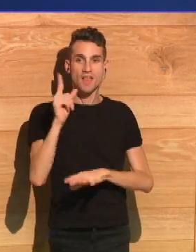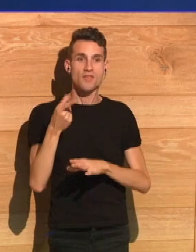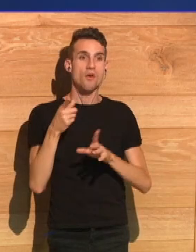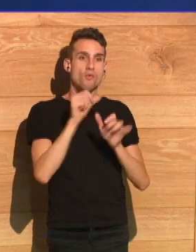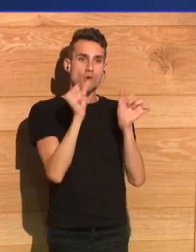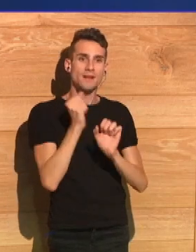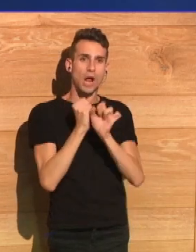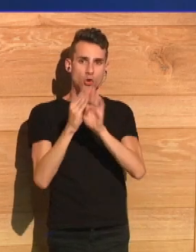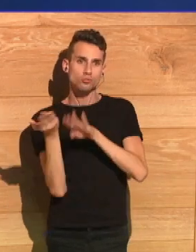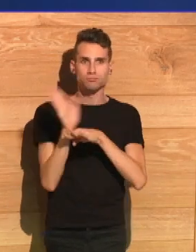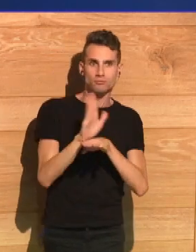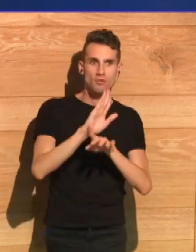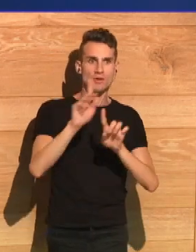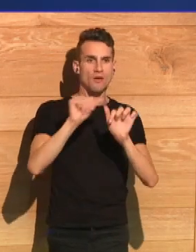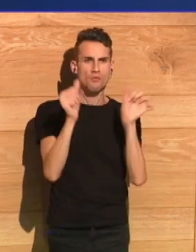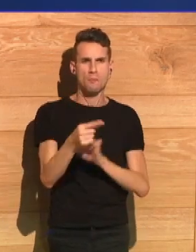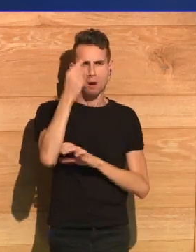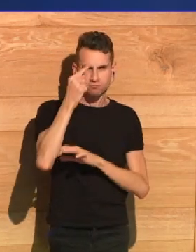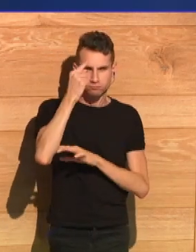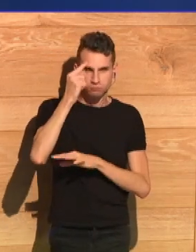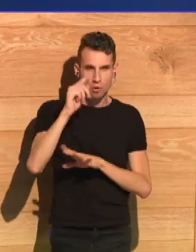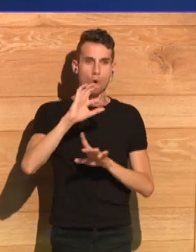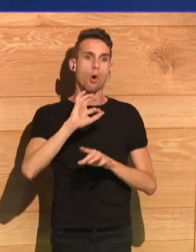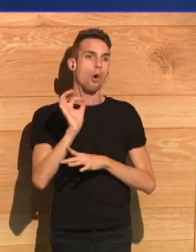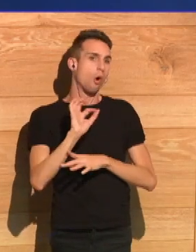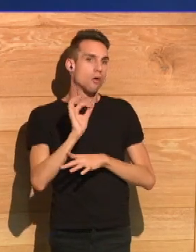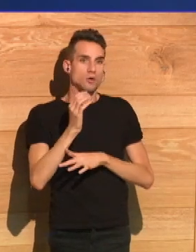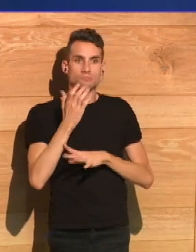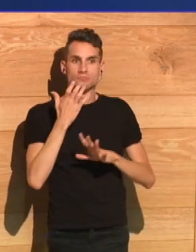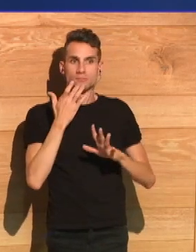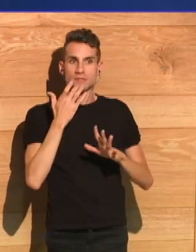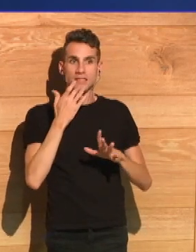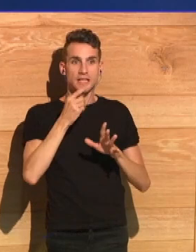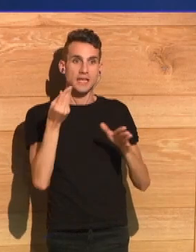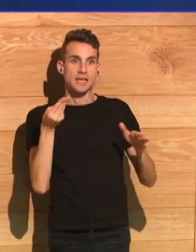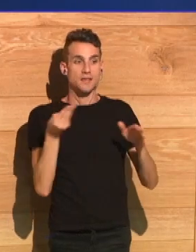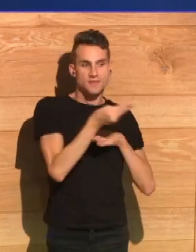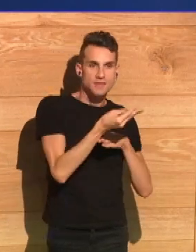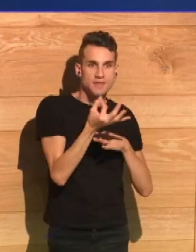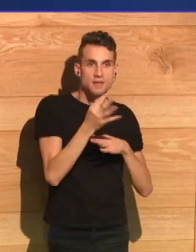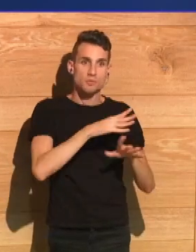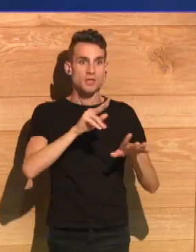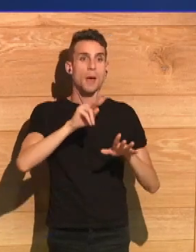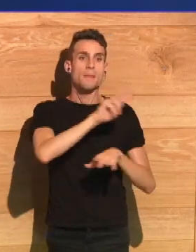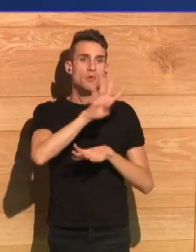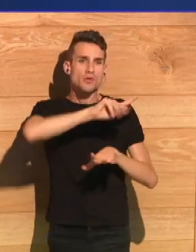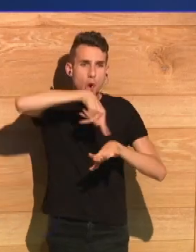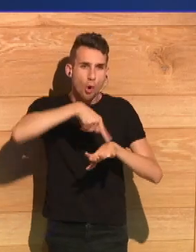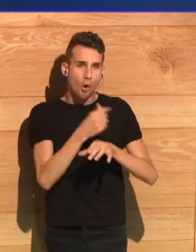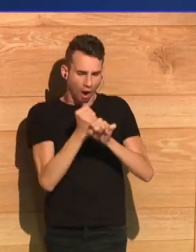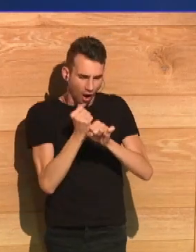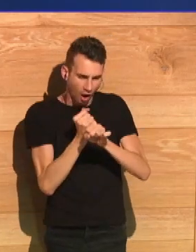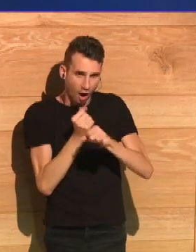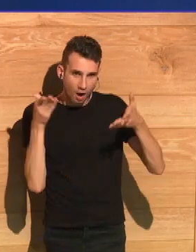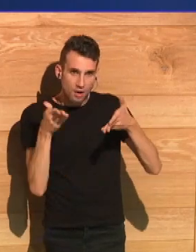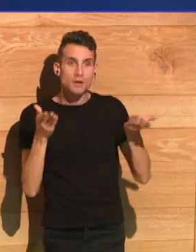muy impulsiva o muy obsesiva, o si hay una entrega, pues de repente las 24 horas son para trabajar, pero ¿cómo es una rutina de